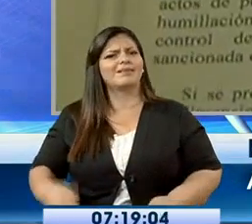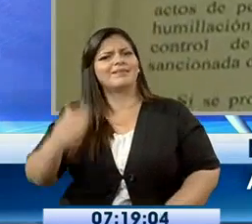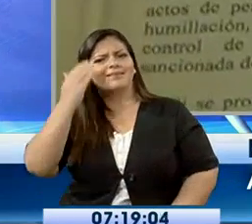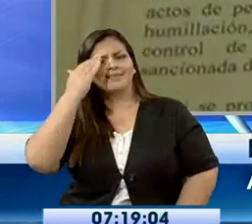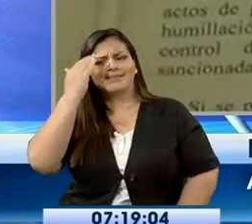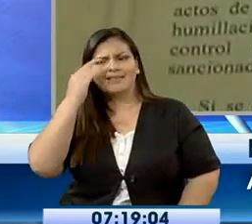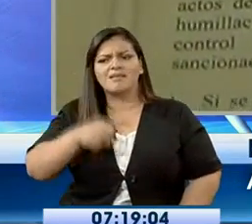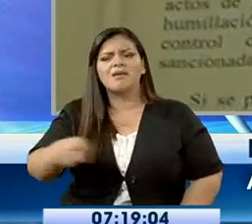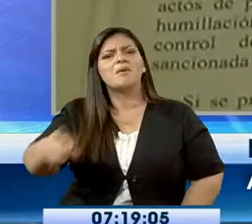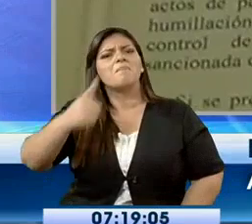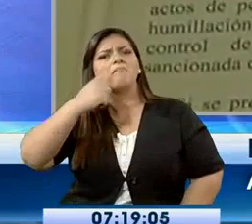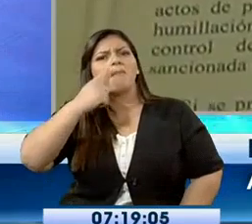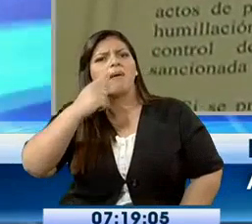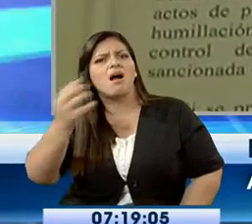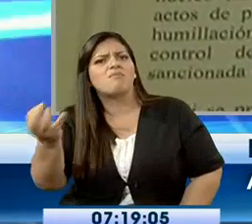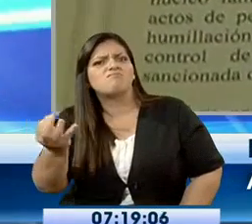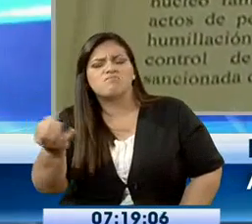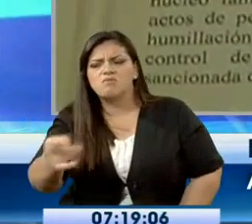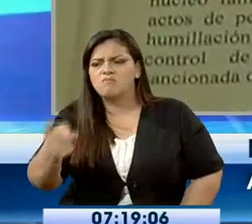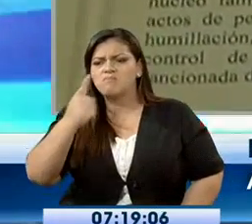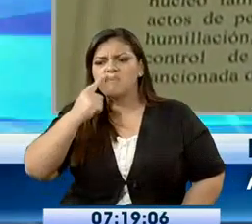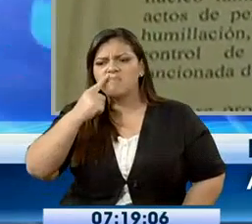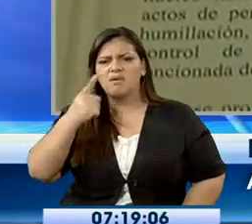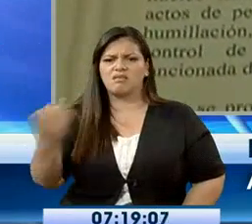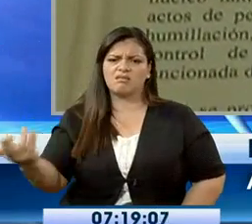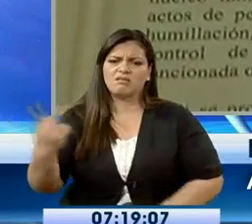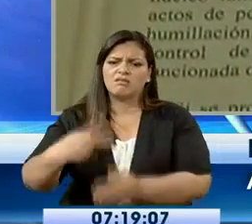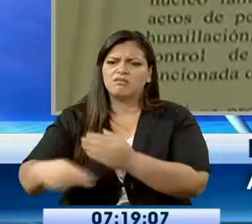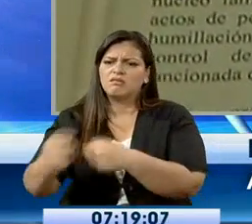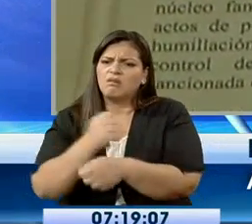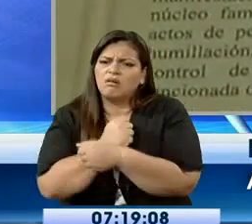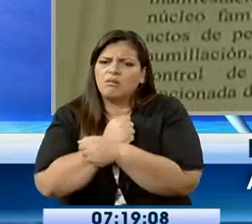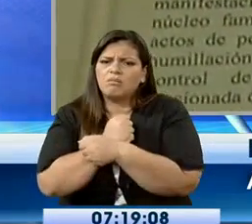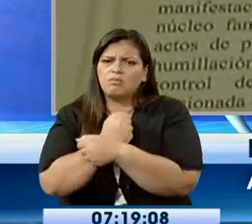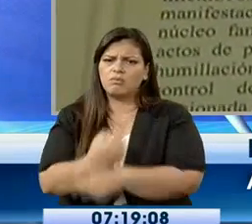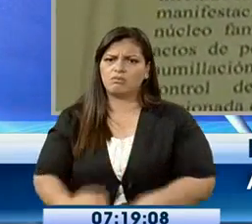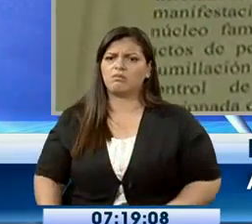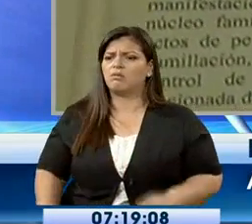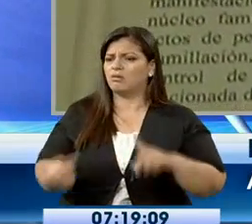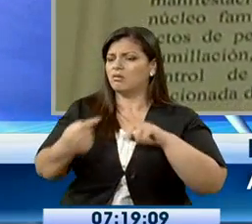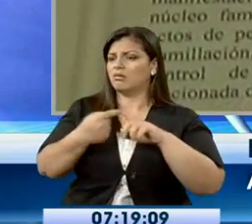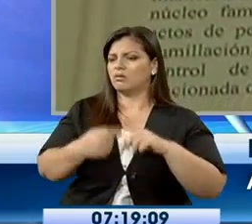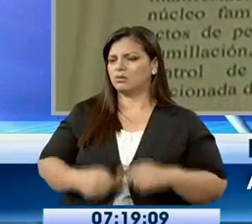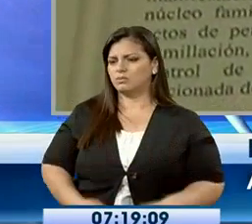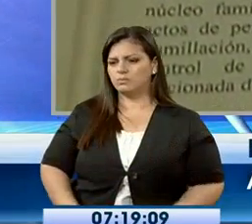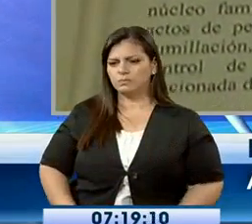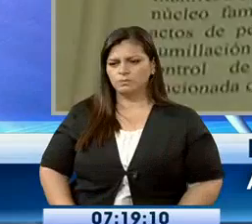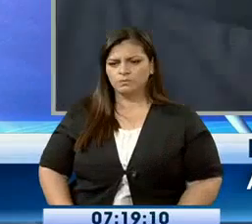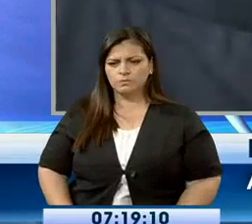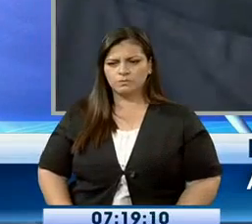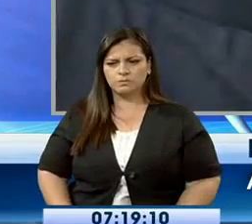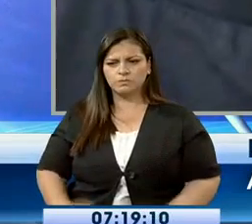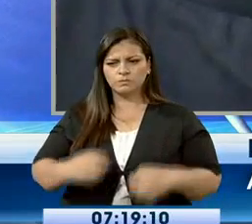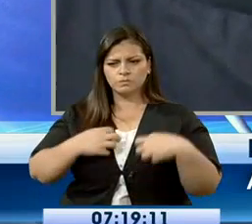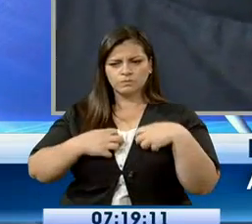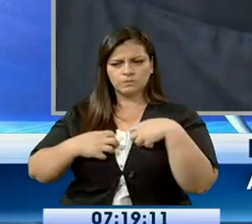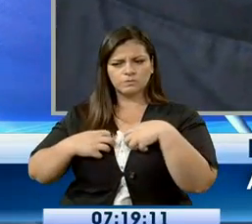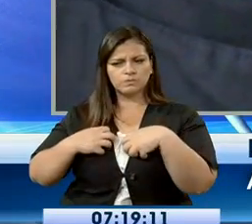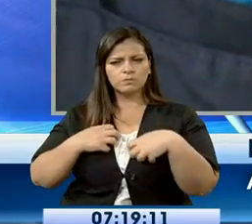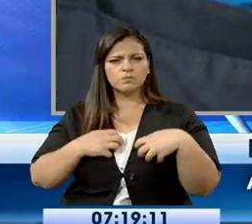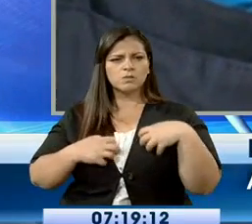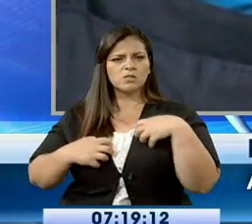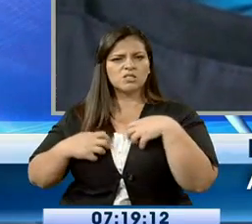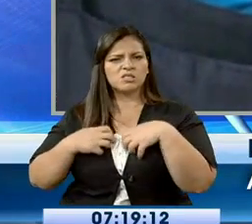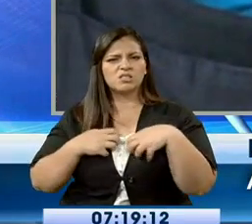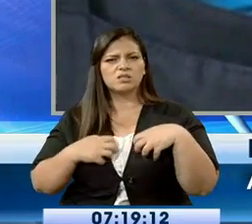a encontrar. No puedes pedir otra cosa. Si es padre, si es hijo de otra persona, no se va a parecer a ti. Y tú lo aceptas de esa manera.